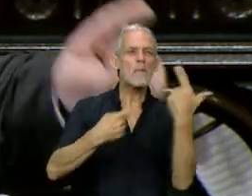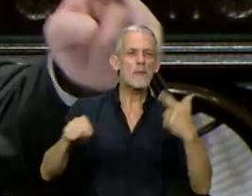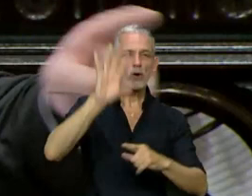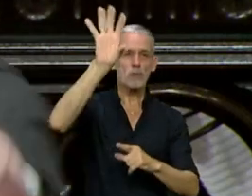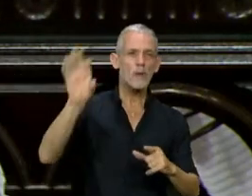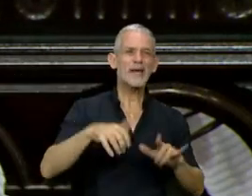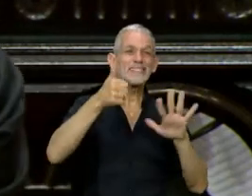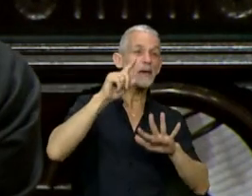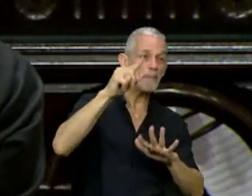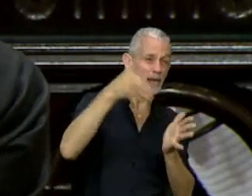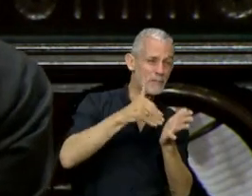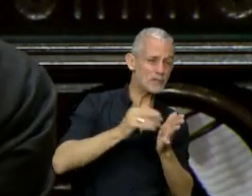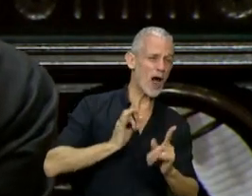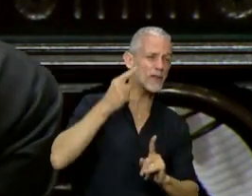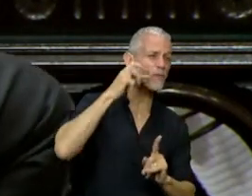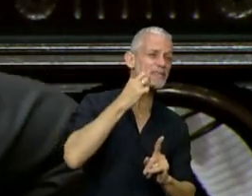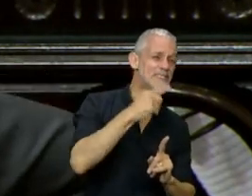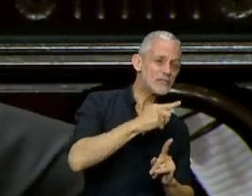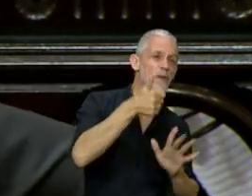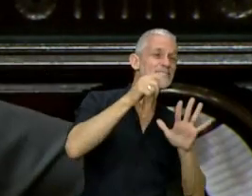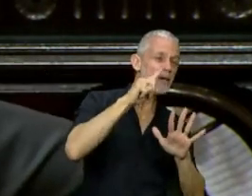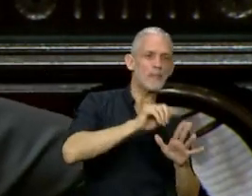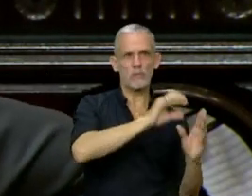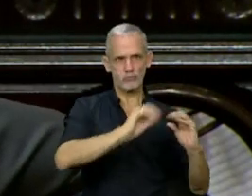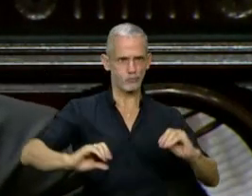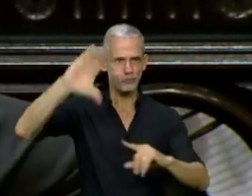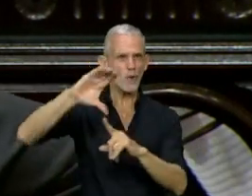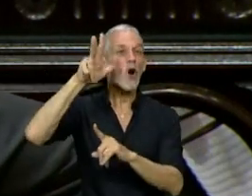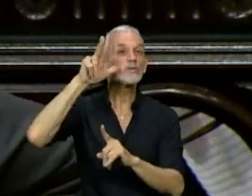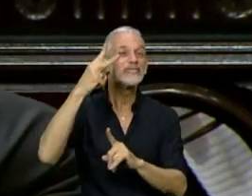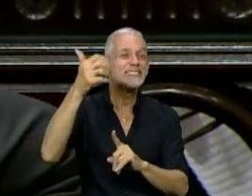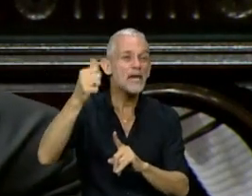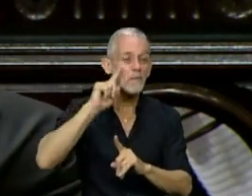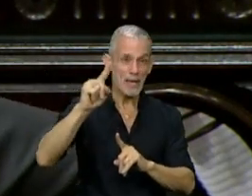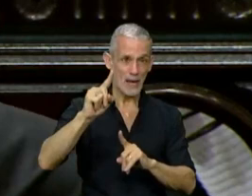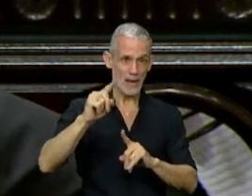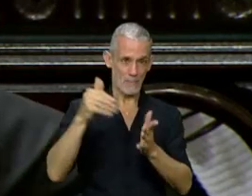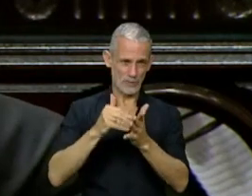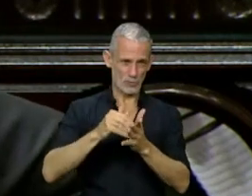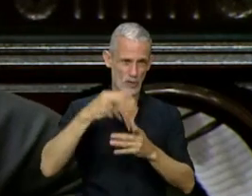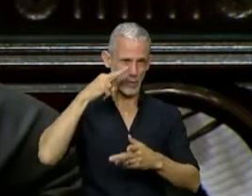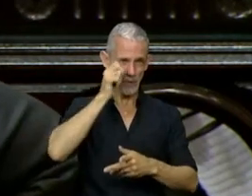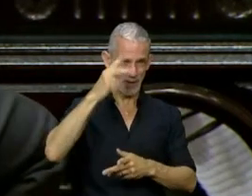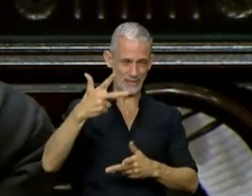interior de 6.000 millones en el año 2019 a 86.000 millones en el año 2023